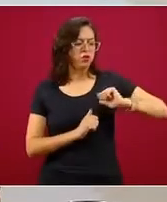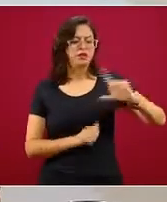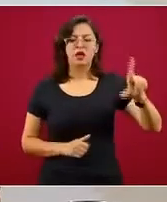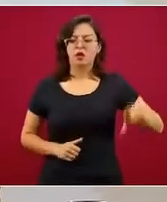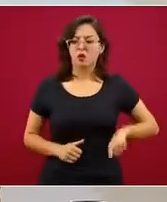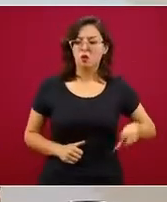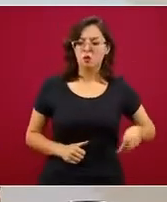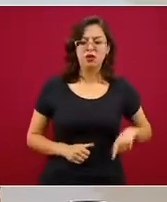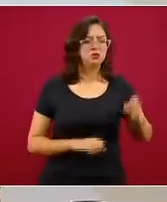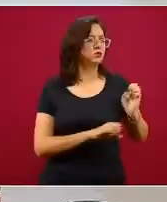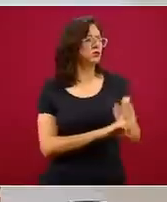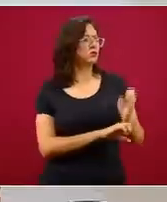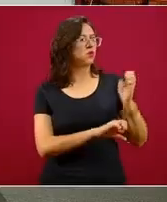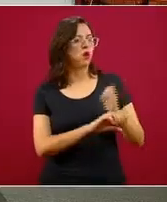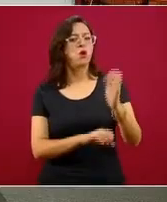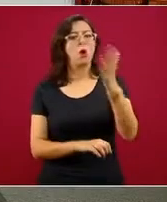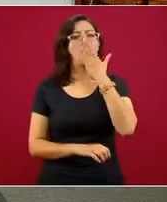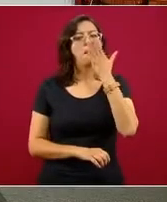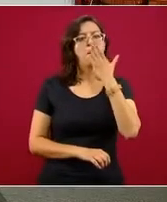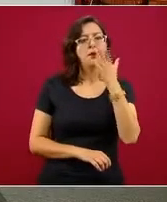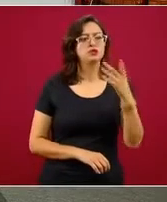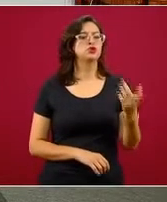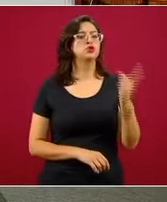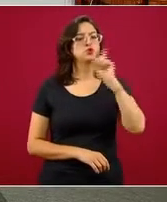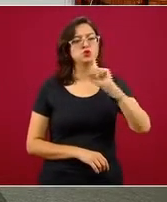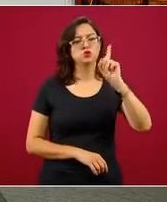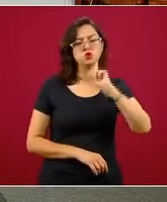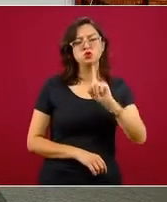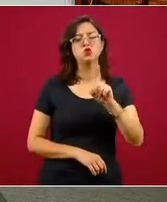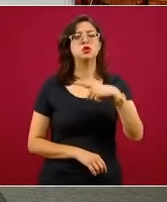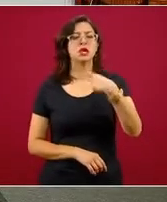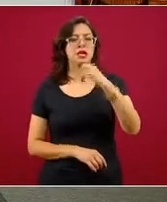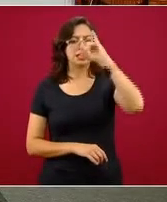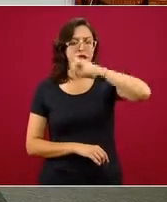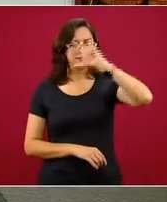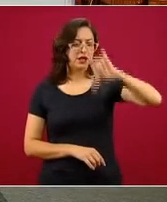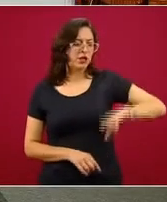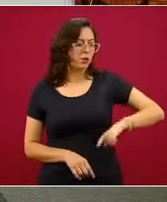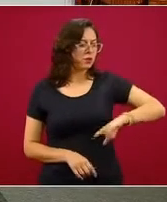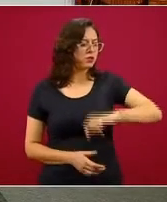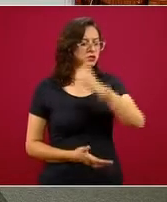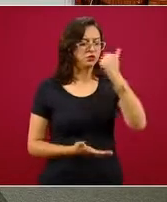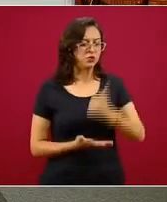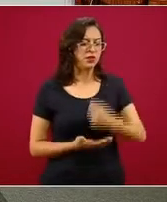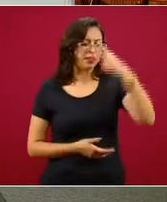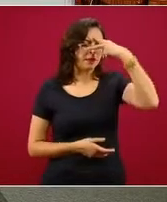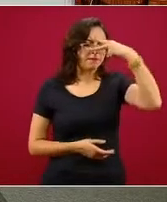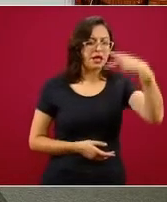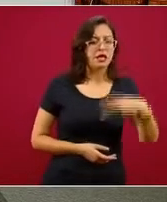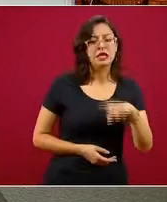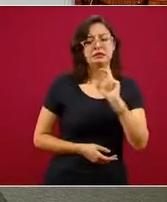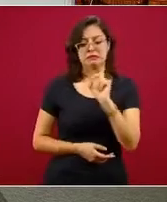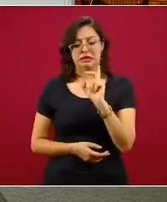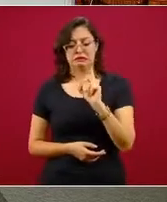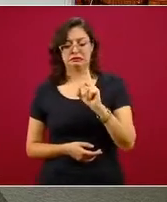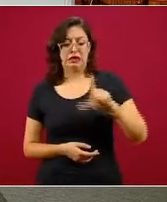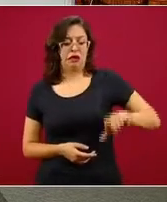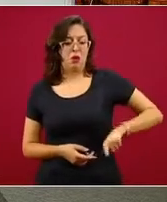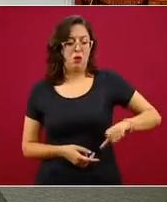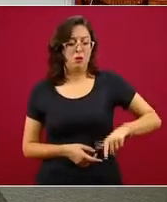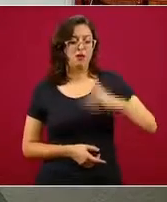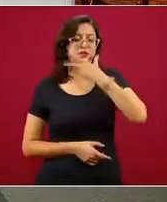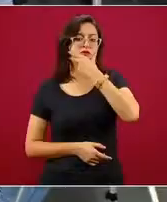decir, la gobernadora de Sonora, la jefa de gobierno de la Ciudad de México y los 30 gobernadores de